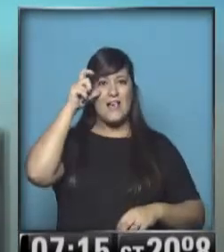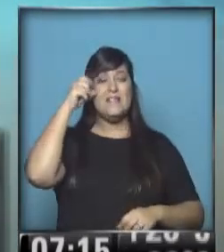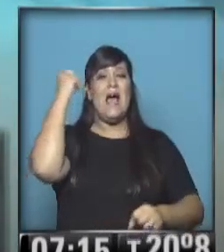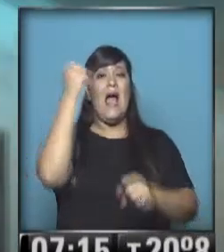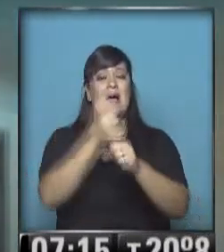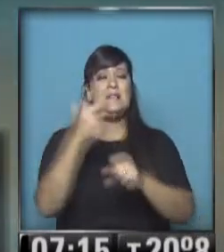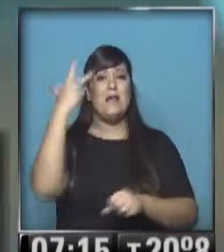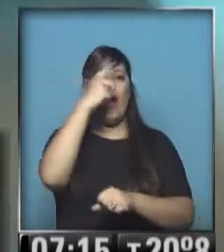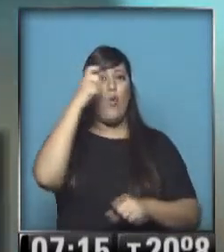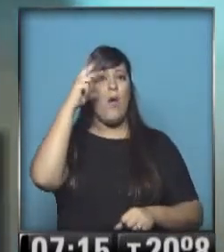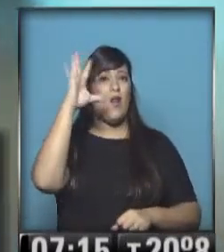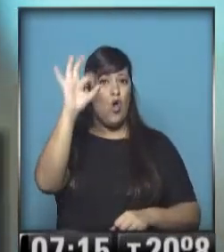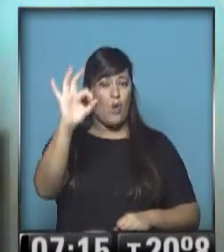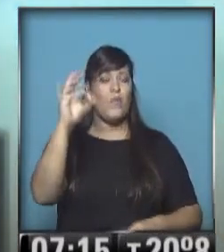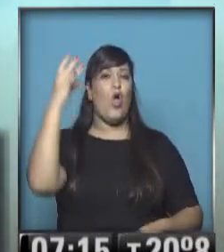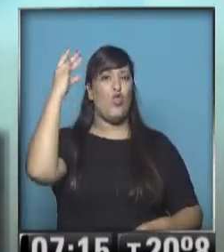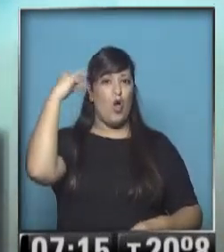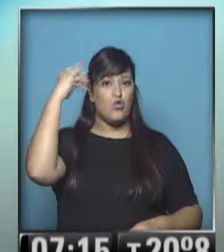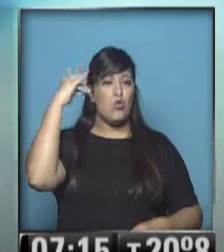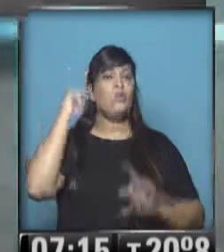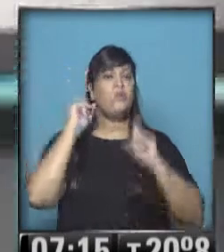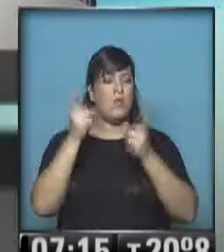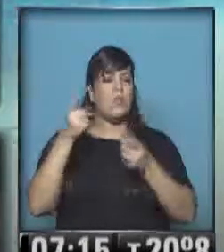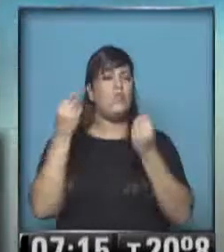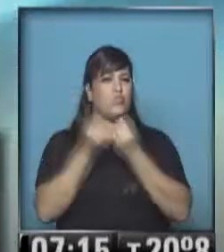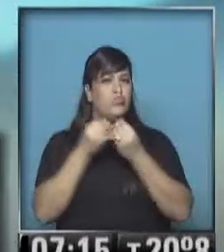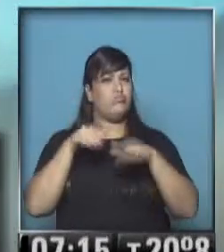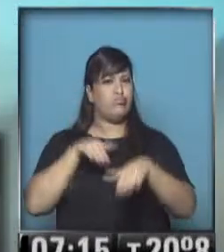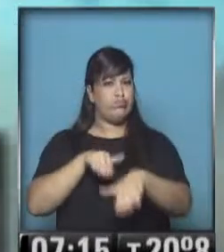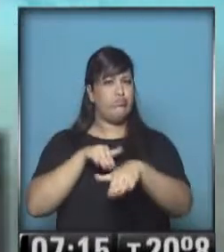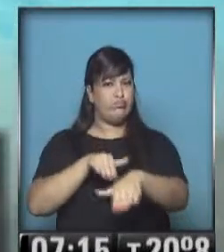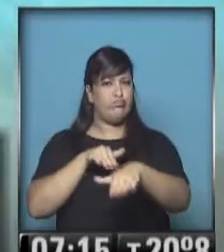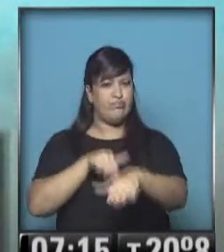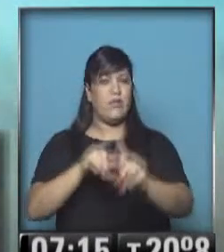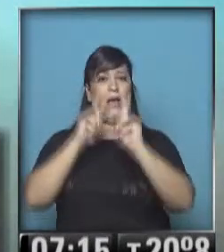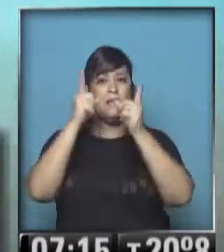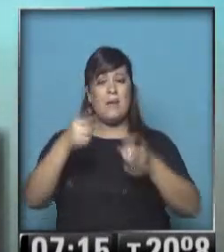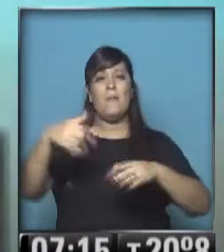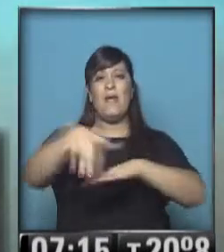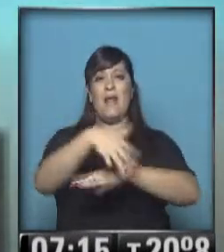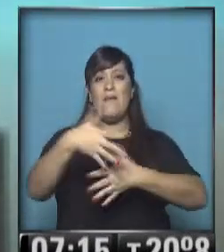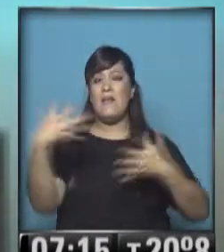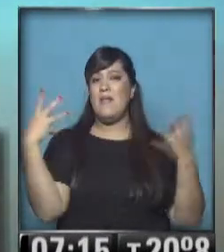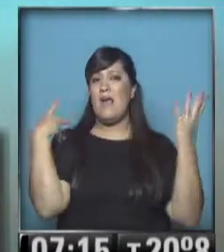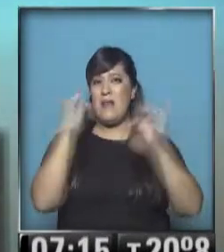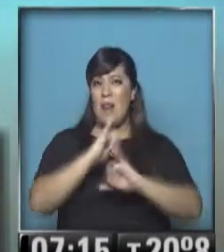Ingeniero Huergo, desde Dock Sur también con mucho tránsito, y las avenidas General Paz y